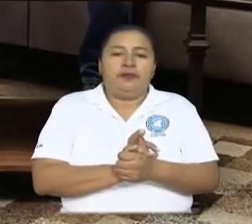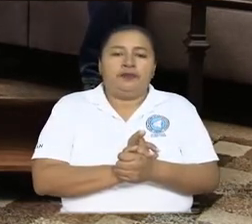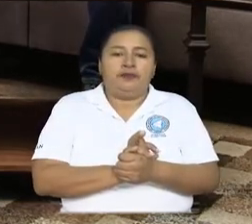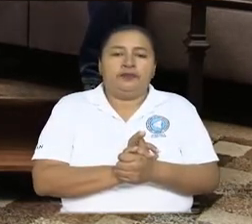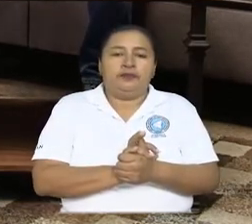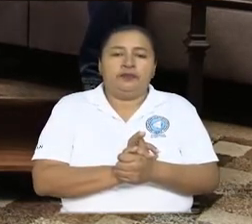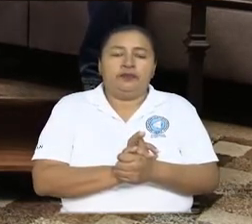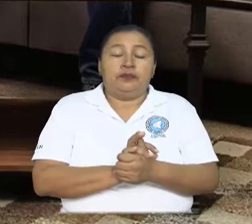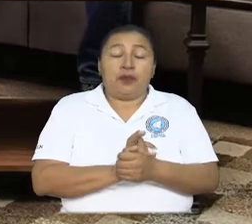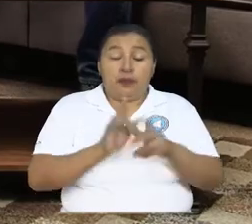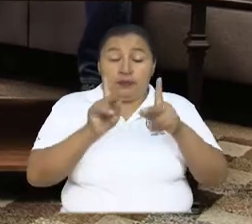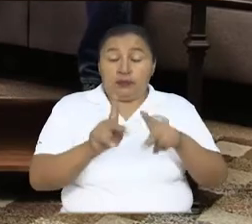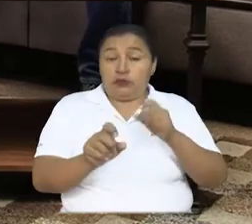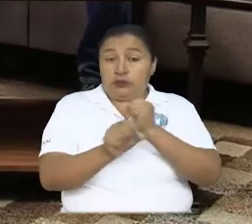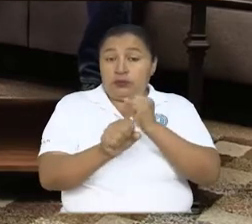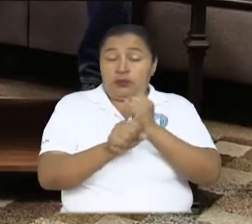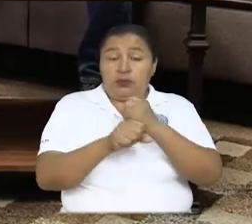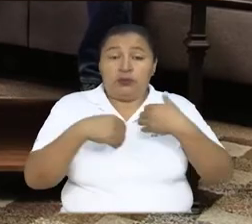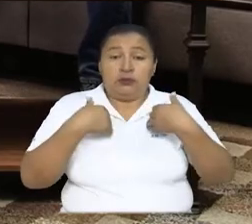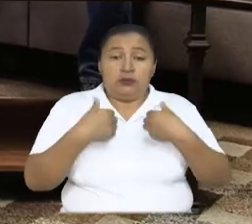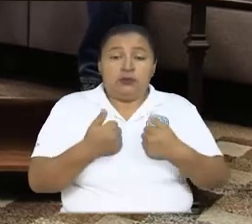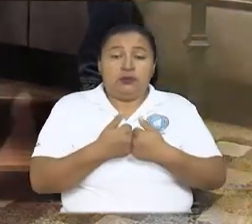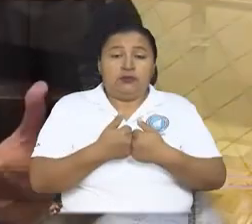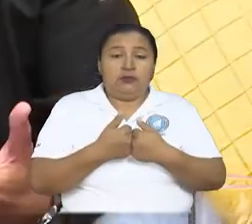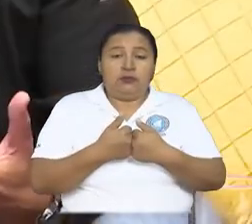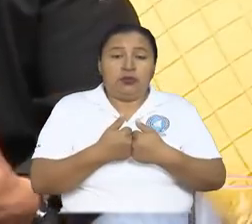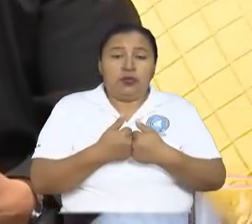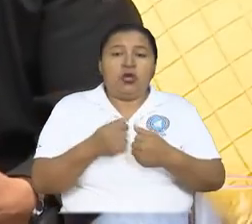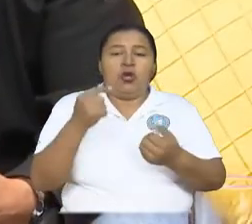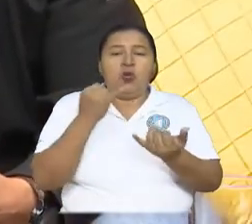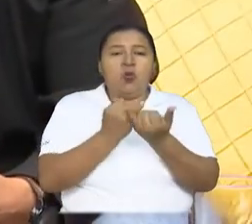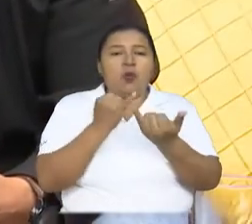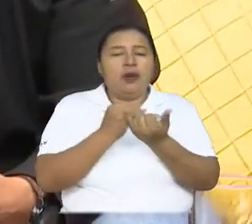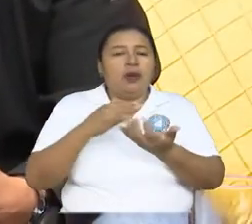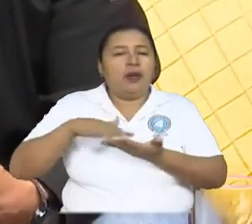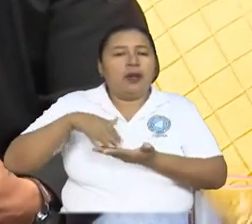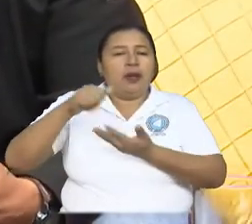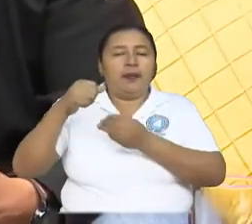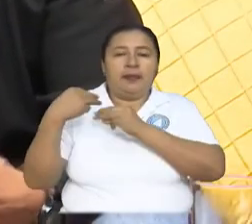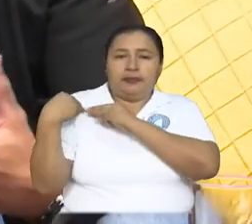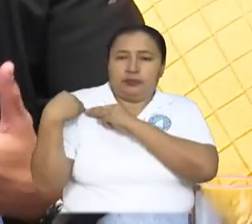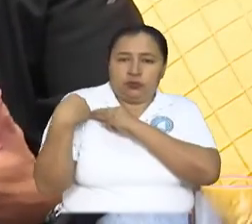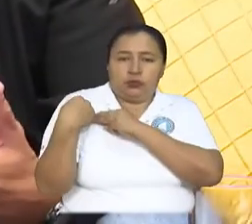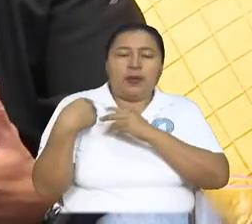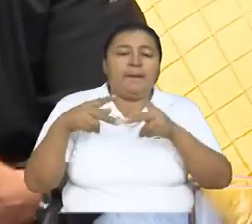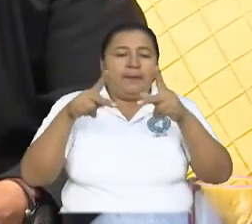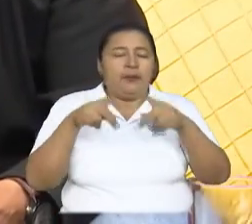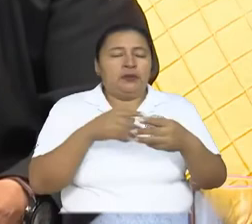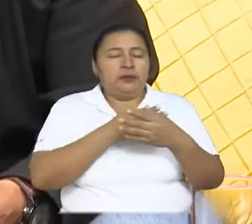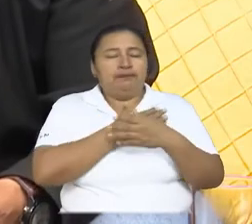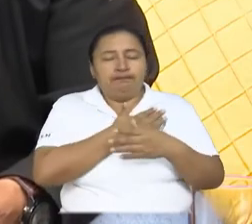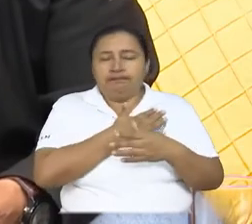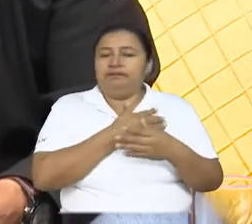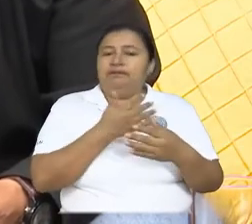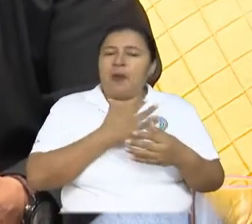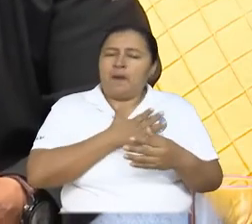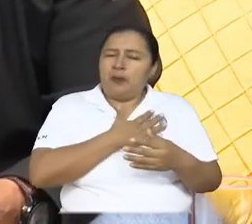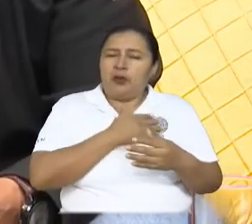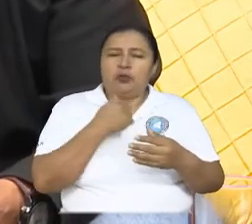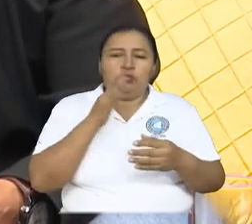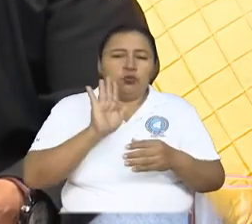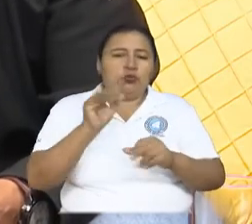un trabajador de la salud es un alma misionera así es alguien enamorado de su trabajo